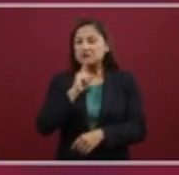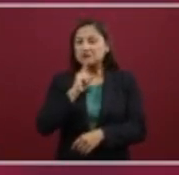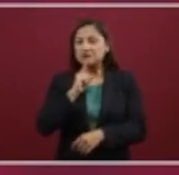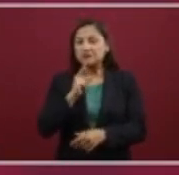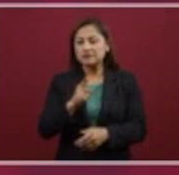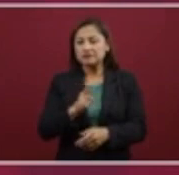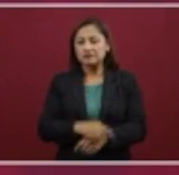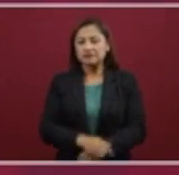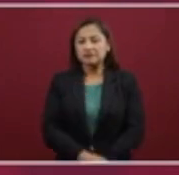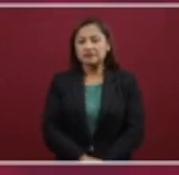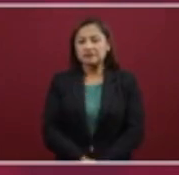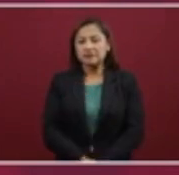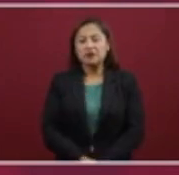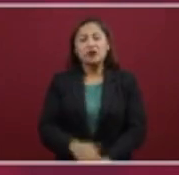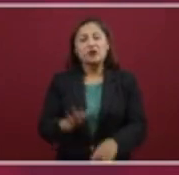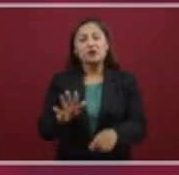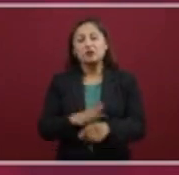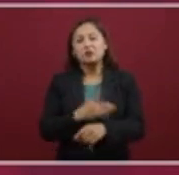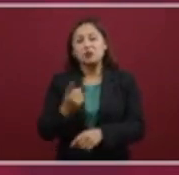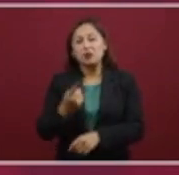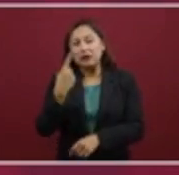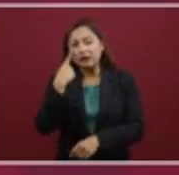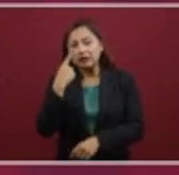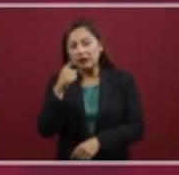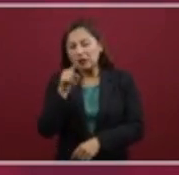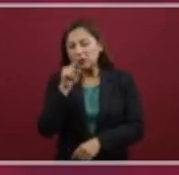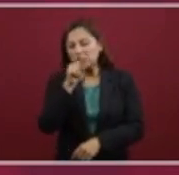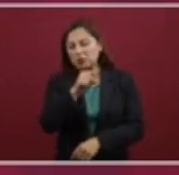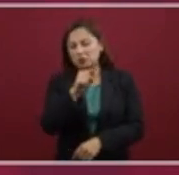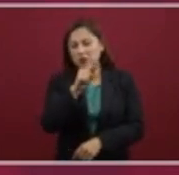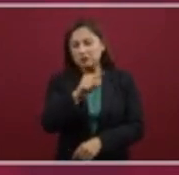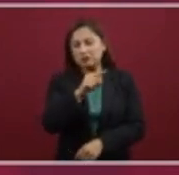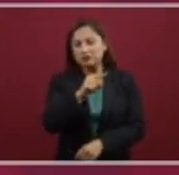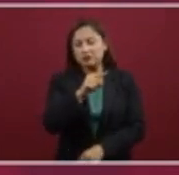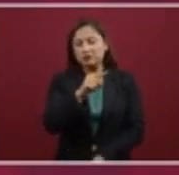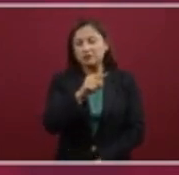porque usted tiene